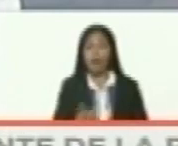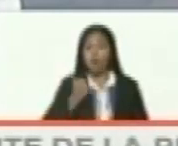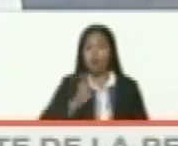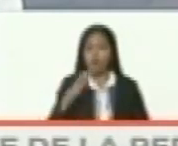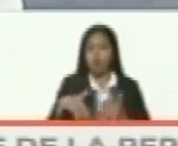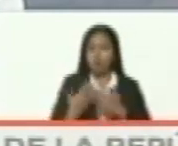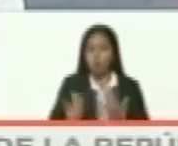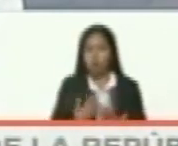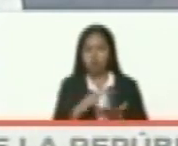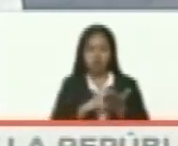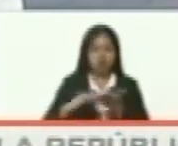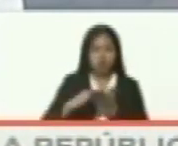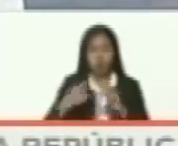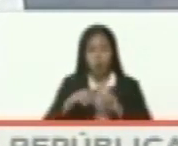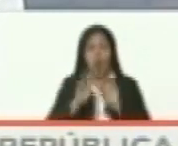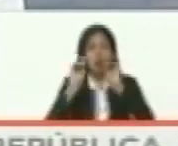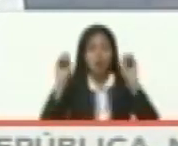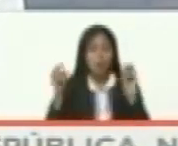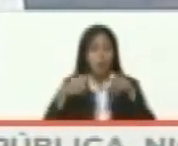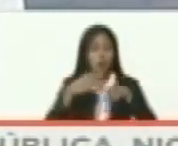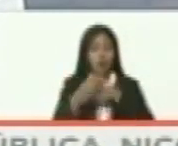para ratificar mi llamado